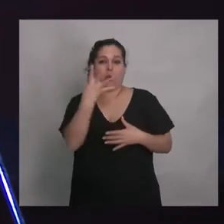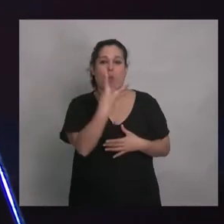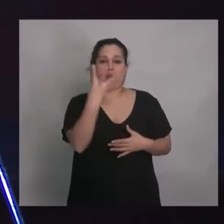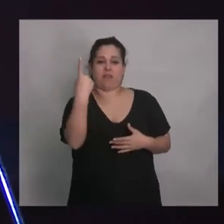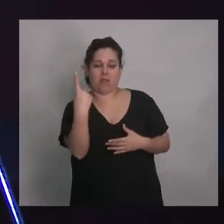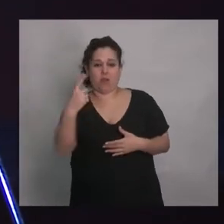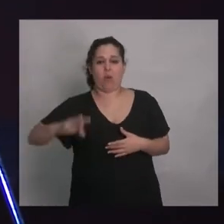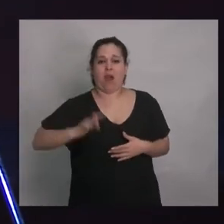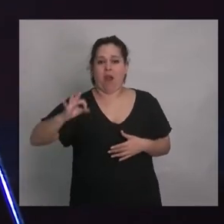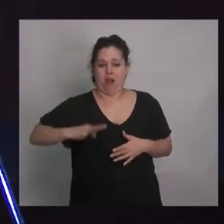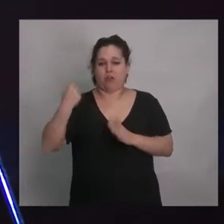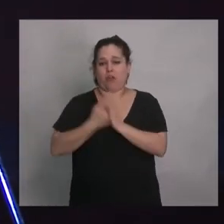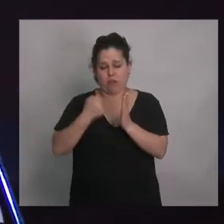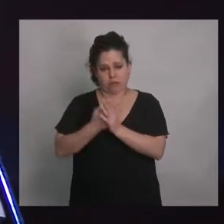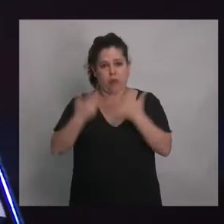es mucho